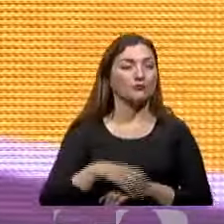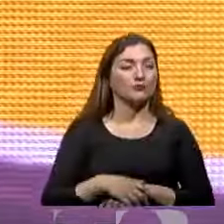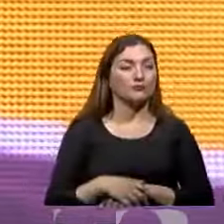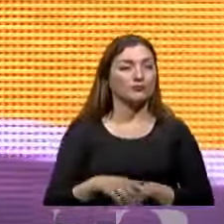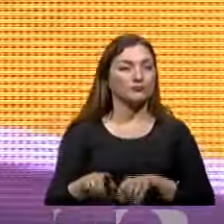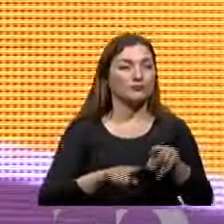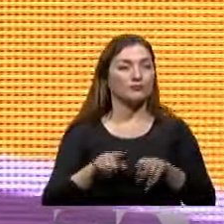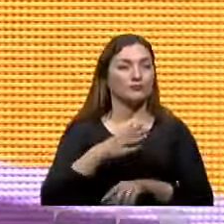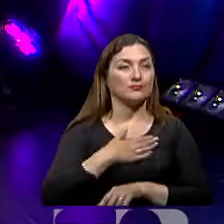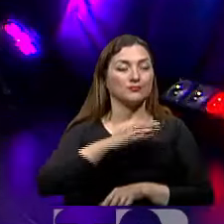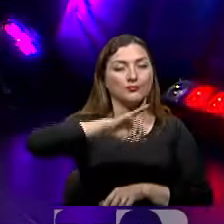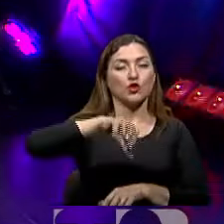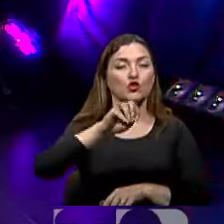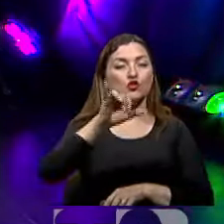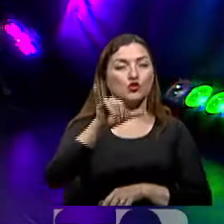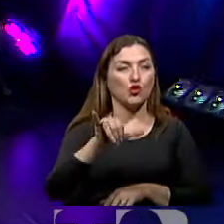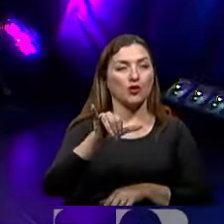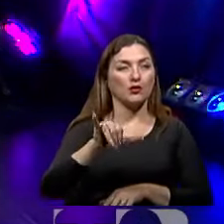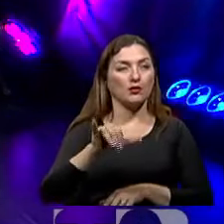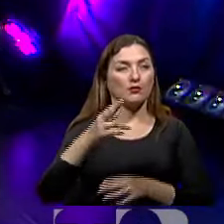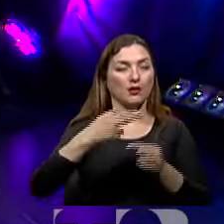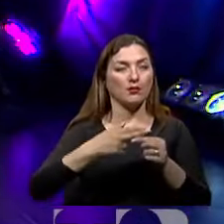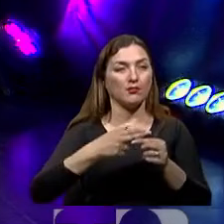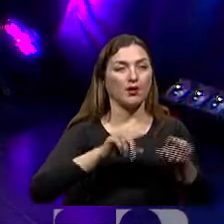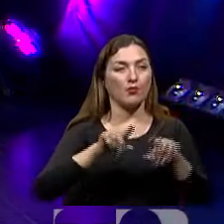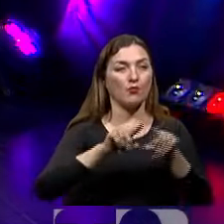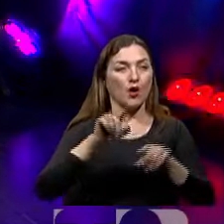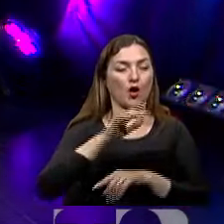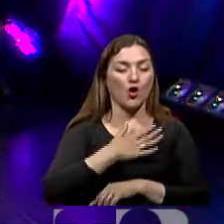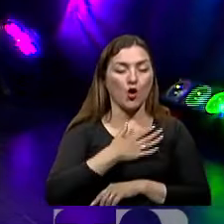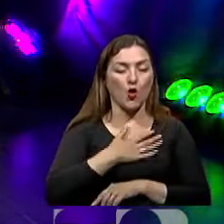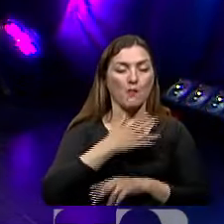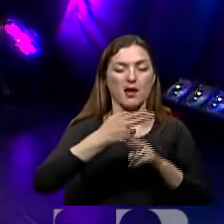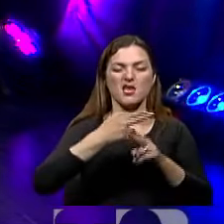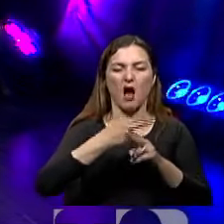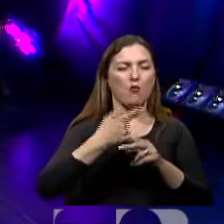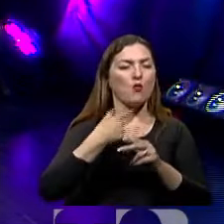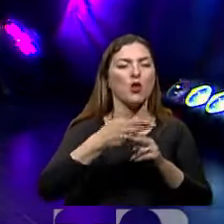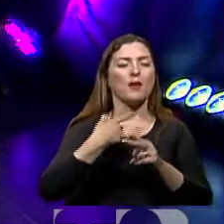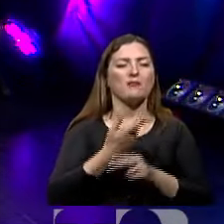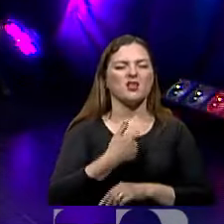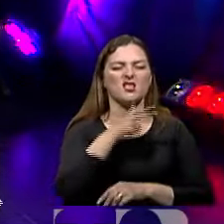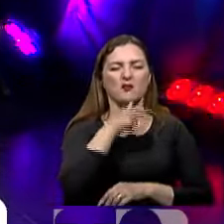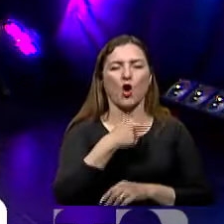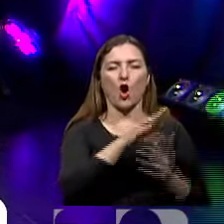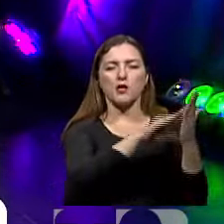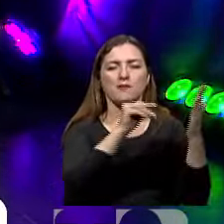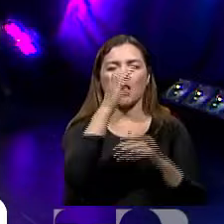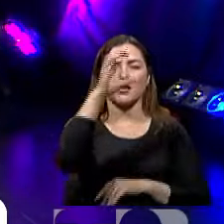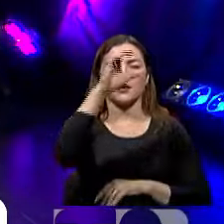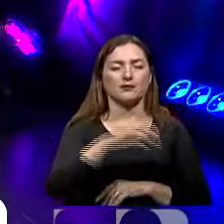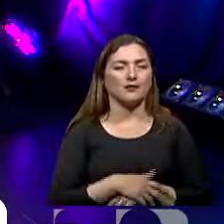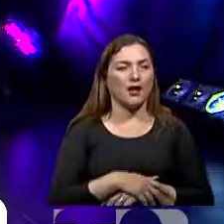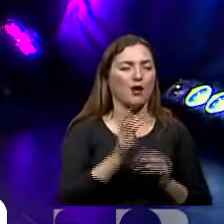Joy de nuestra anterior temporada. Ya estamos a punto de estrenar Yo Me Llamo este 28, pero yo quería que les cuentes a la gente cómo te cambió la vida